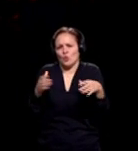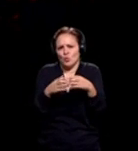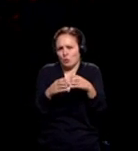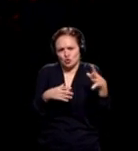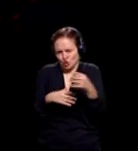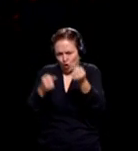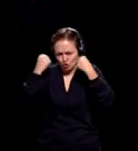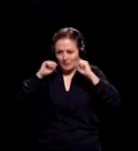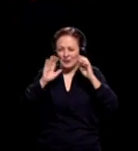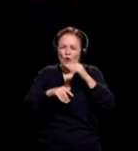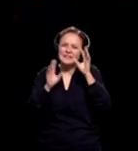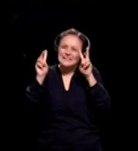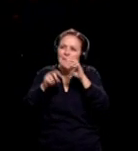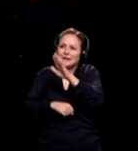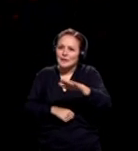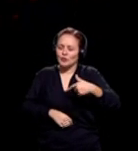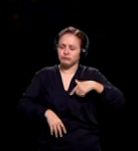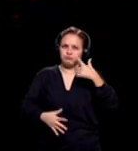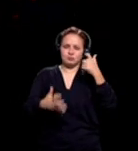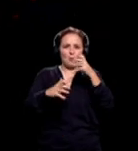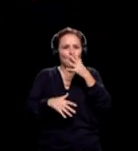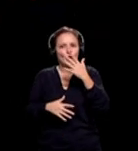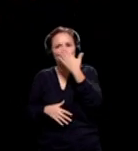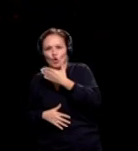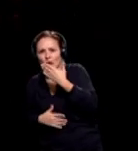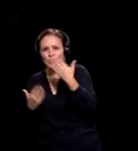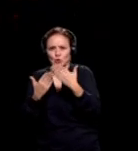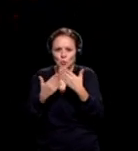Se puede cortar con un cuchillo la tensión y las ganas de Rebeldes.